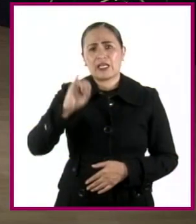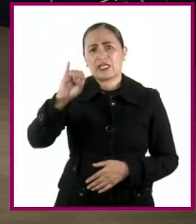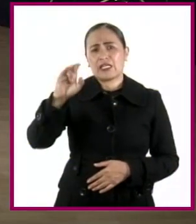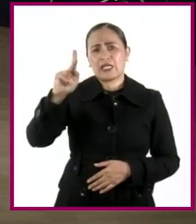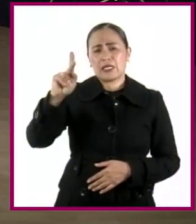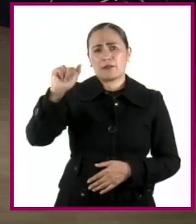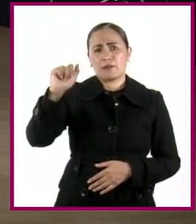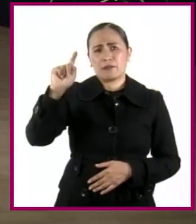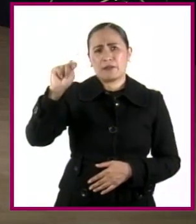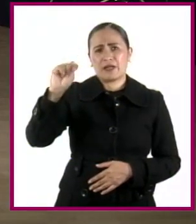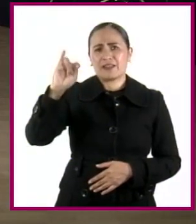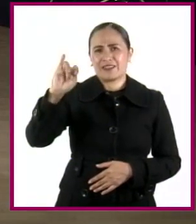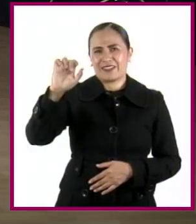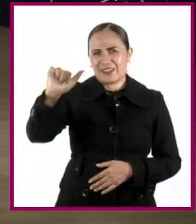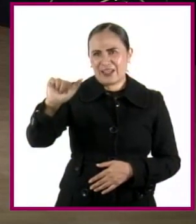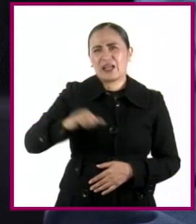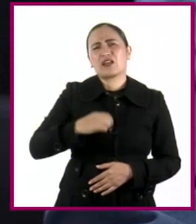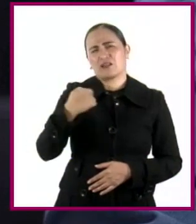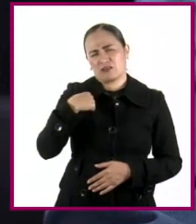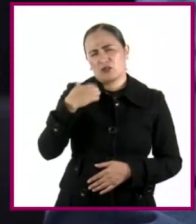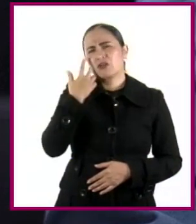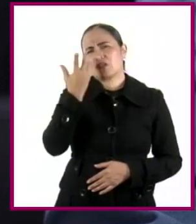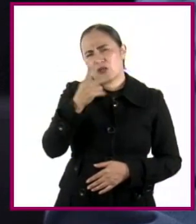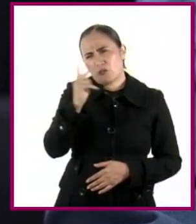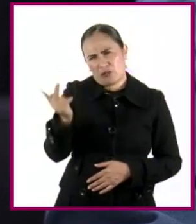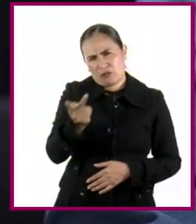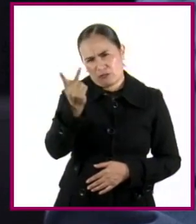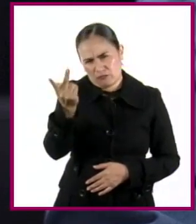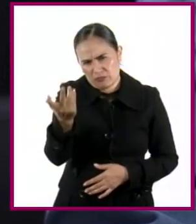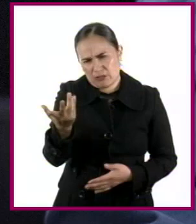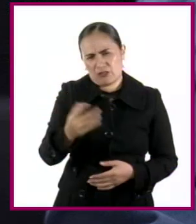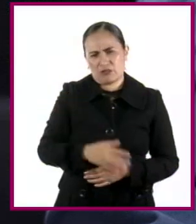Hipatia, Hipatia, quiero preguntarte algo. Hipatia.